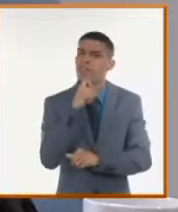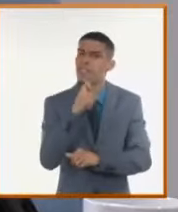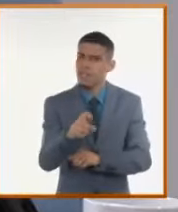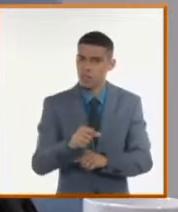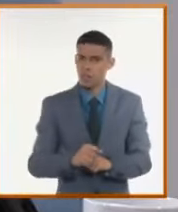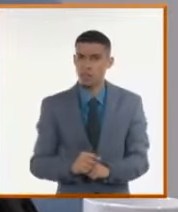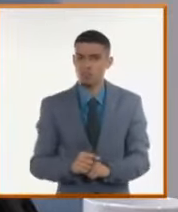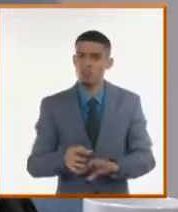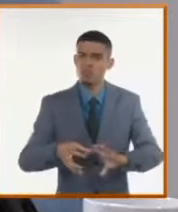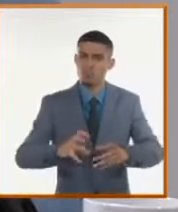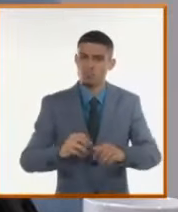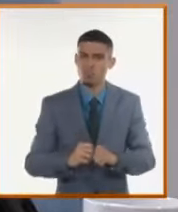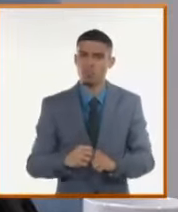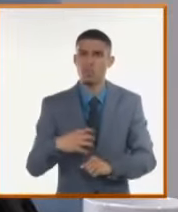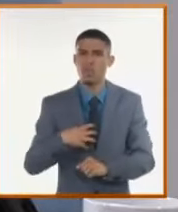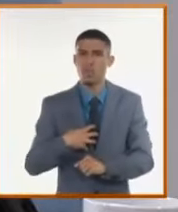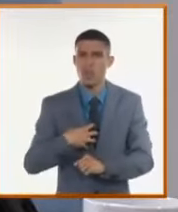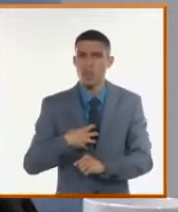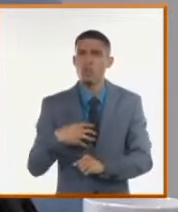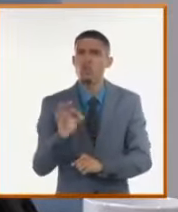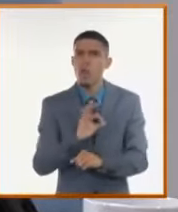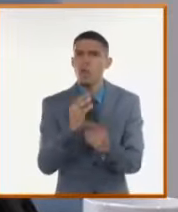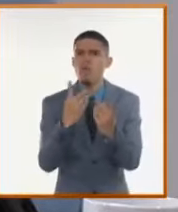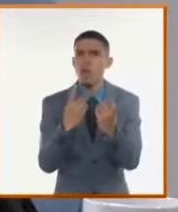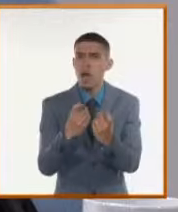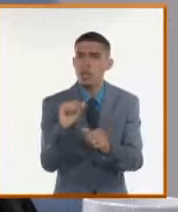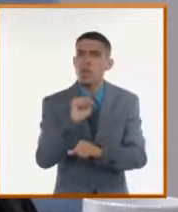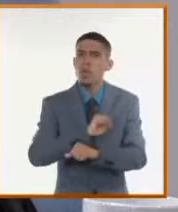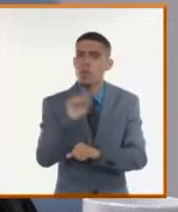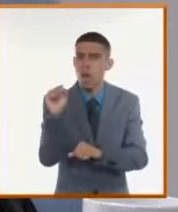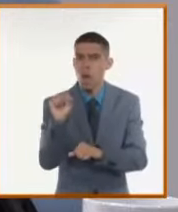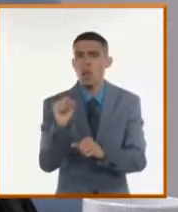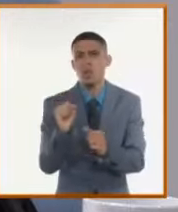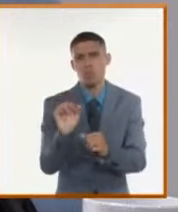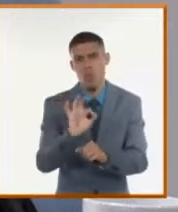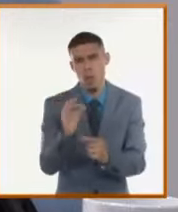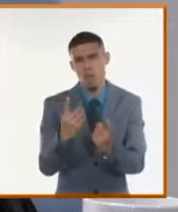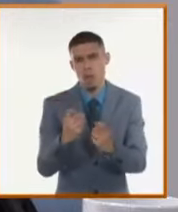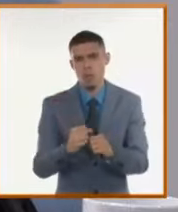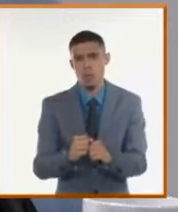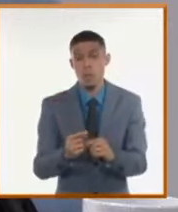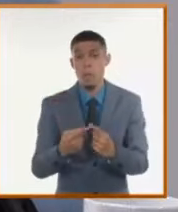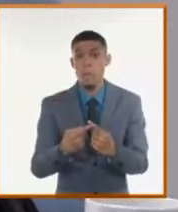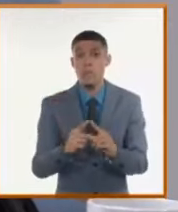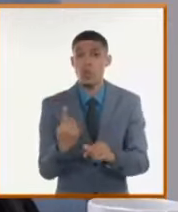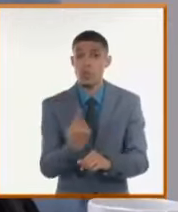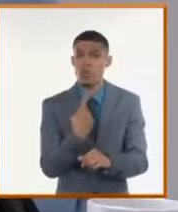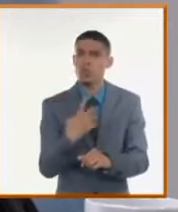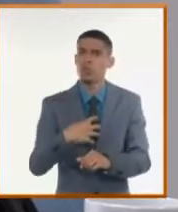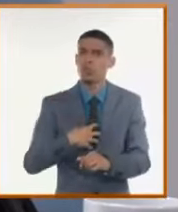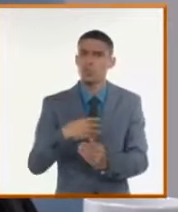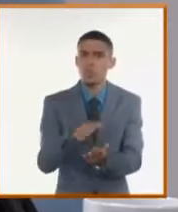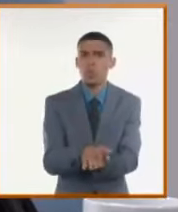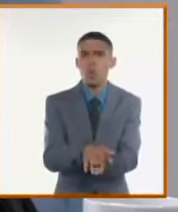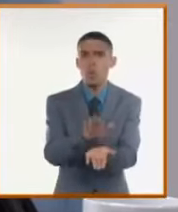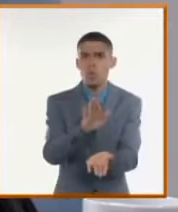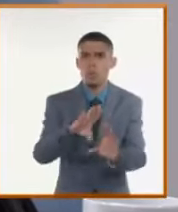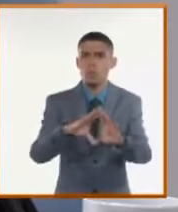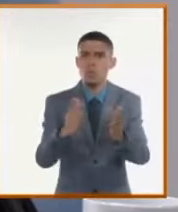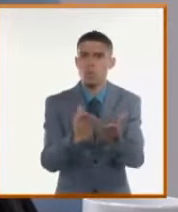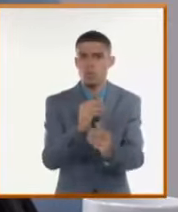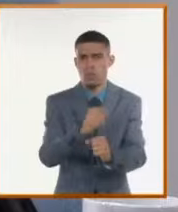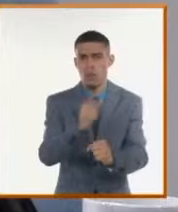tenemos muchísimos retos retos por delante pero nosotros patentizar el compromiso de de todos los trabajadores